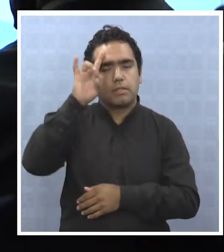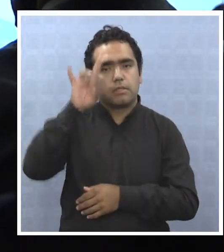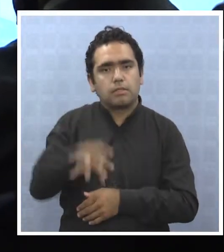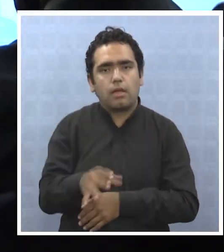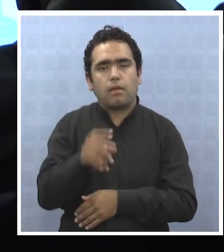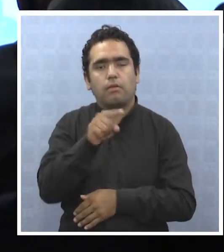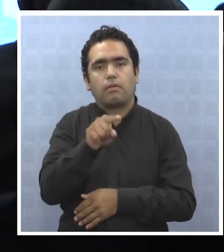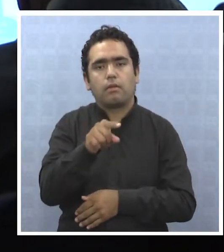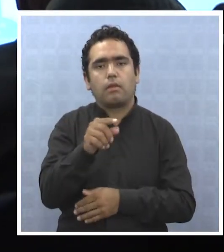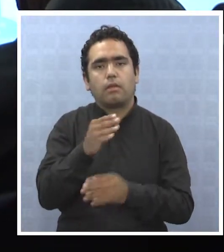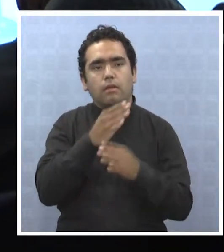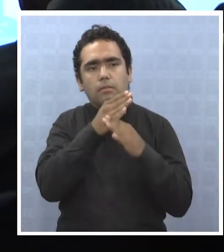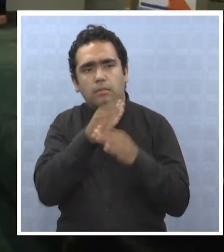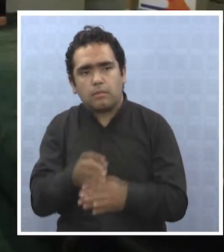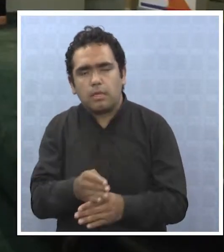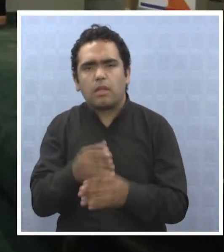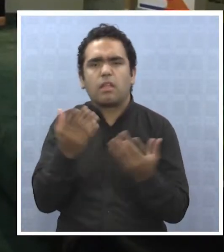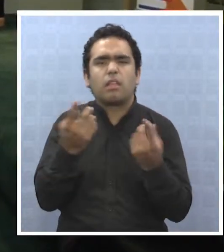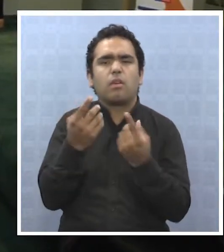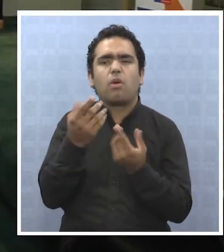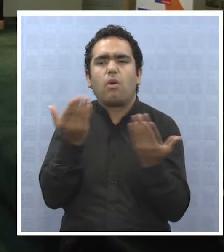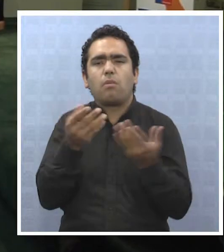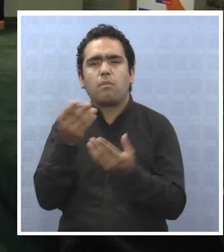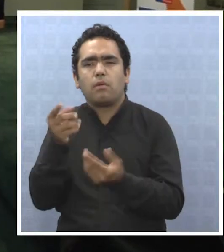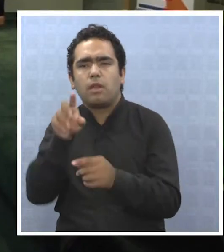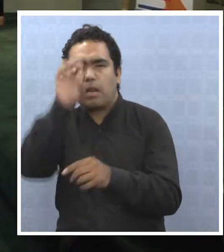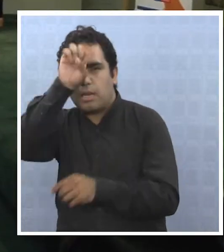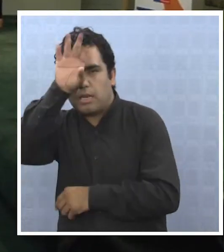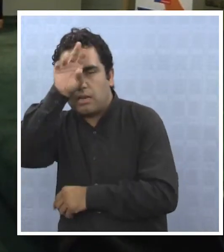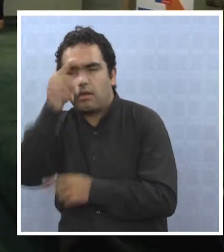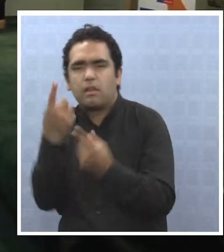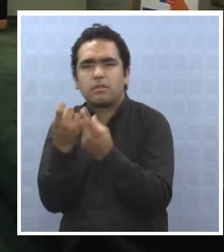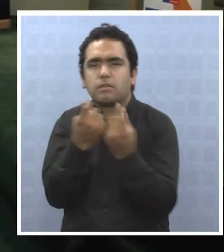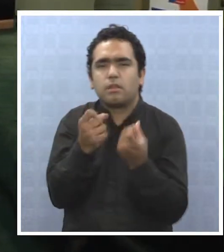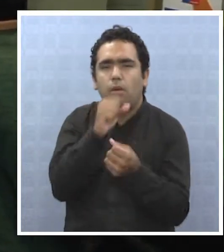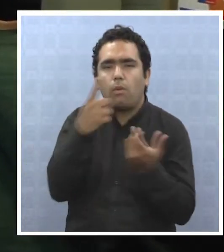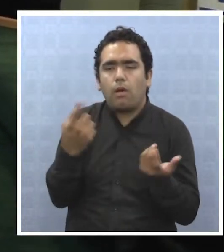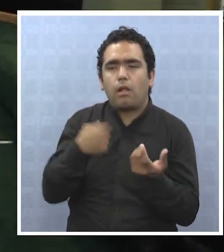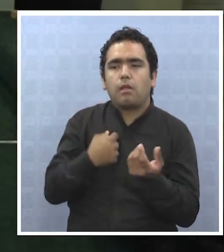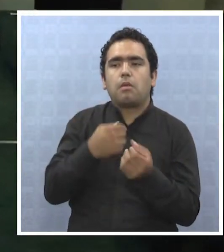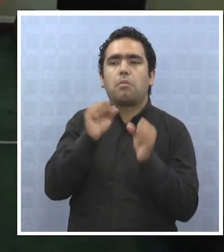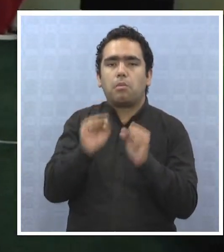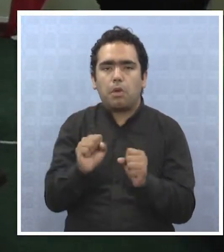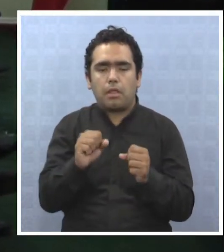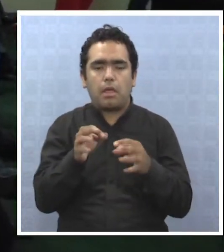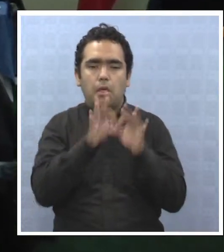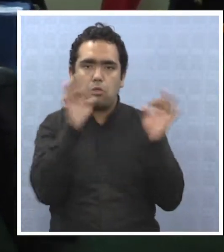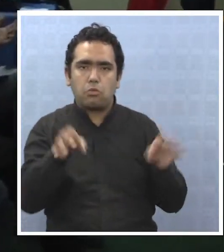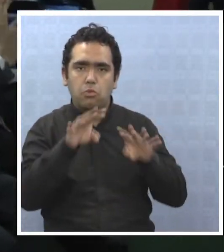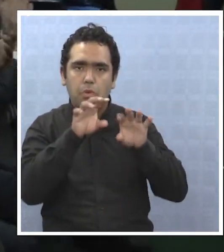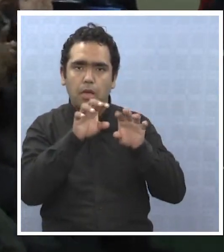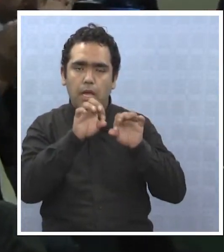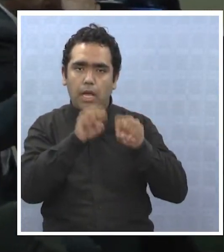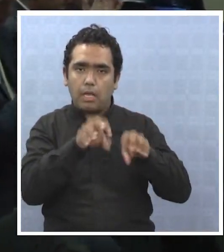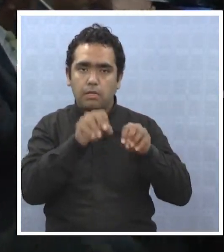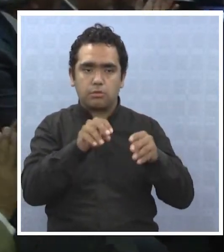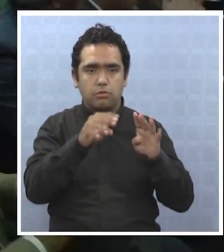sepan permanentemente qué está requiriendo el mundo laboral minero y aplicarlo en sus planes y programas.